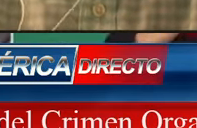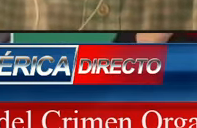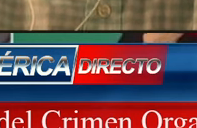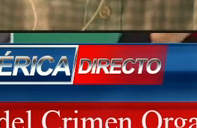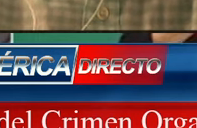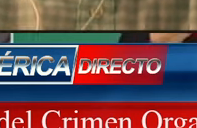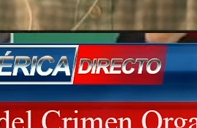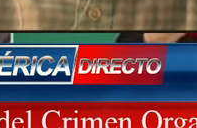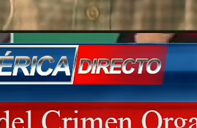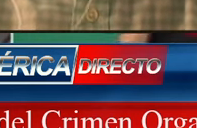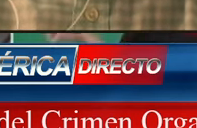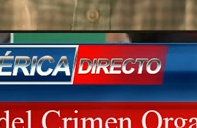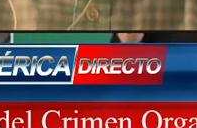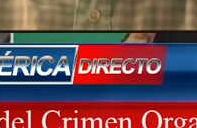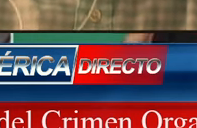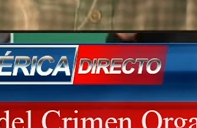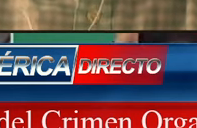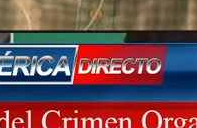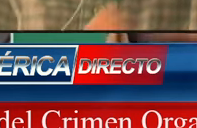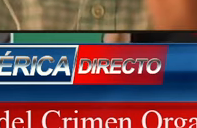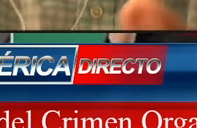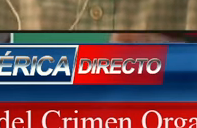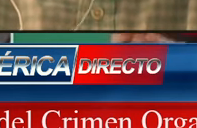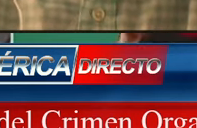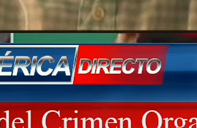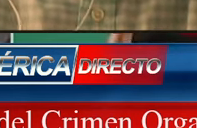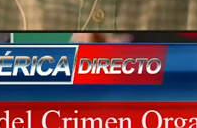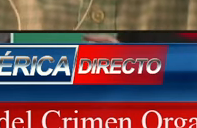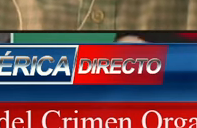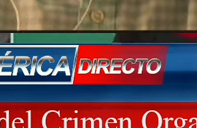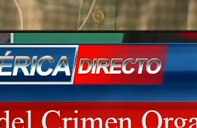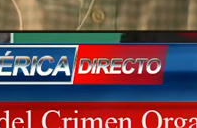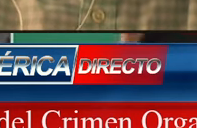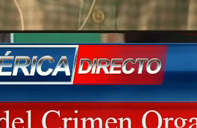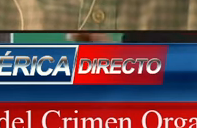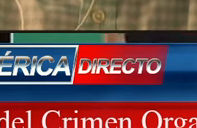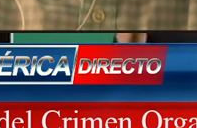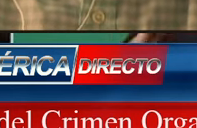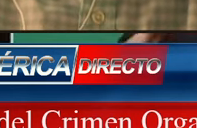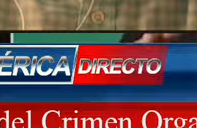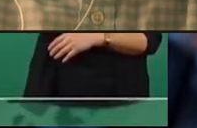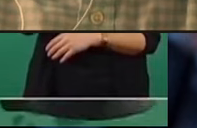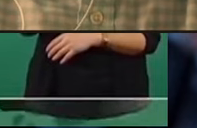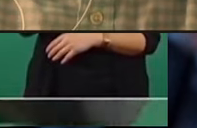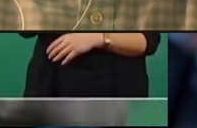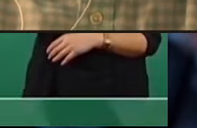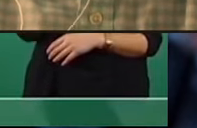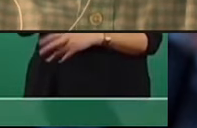reiterar, efectivamente, amplias zonas de la República al crimen organizado. Pues